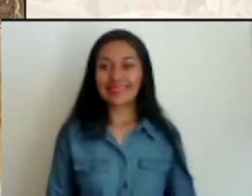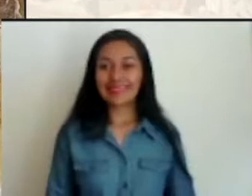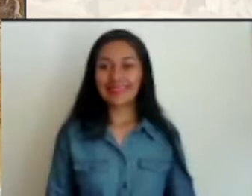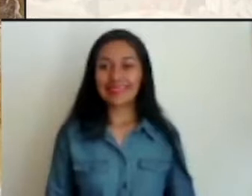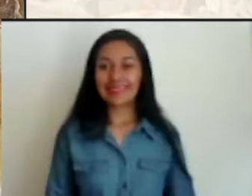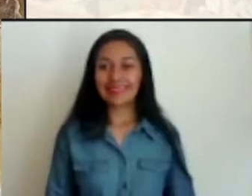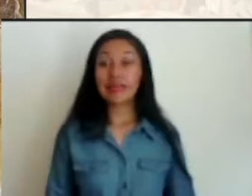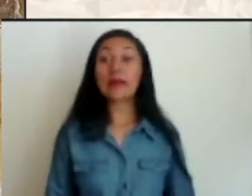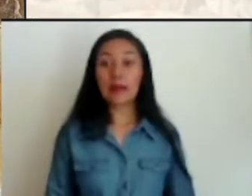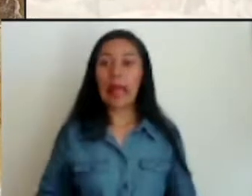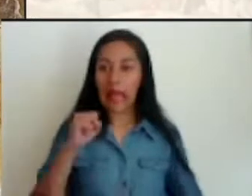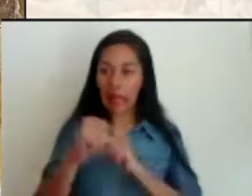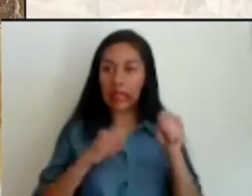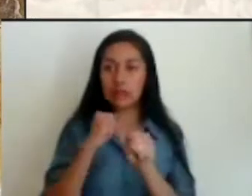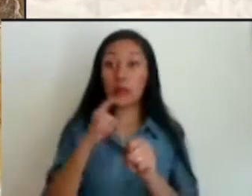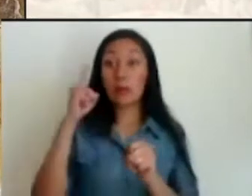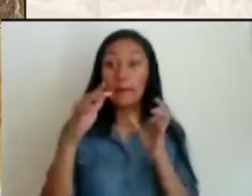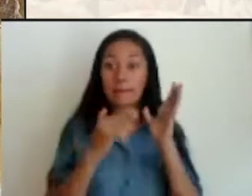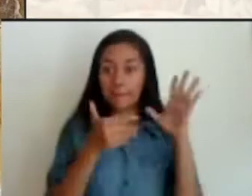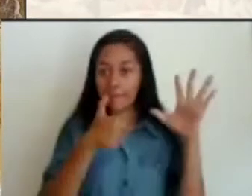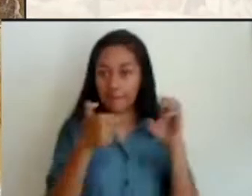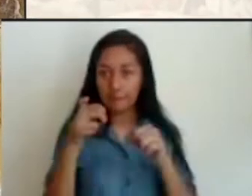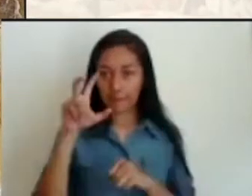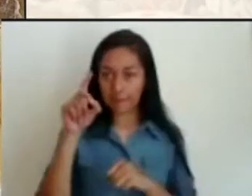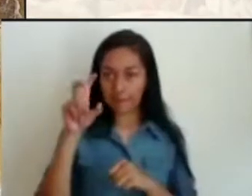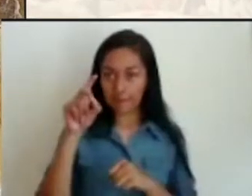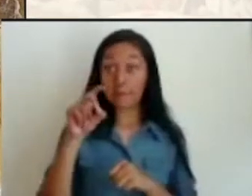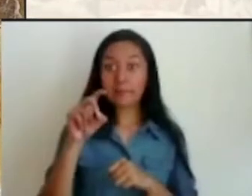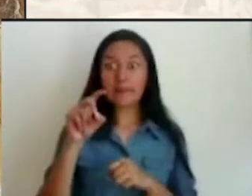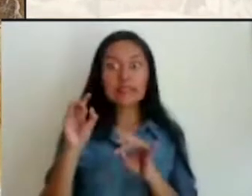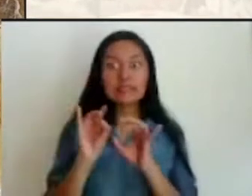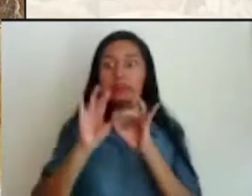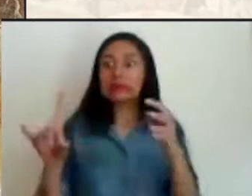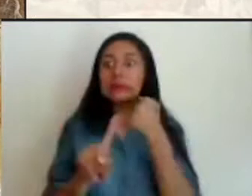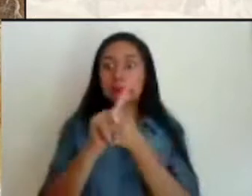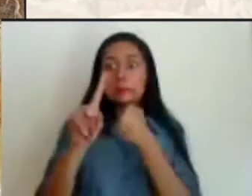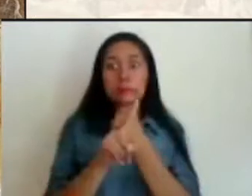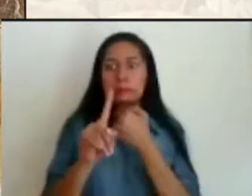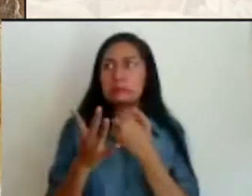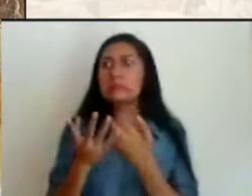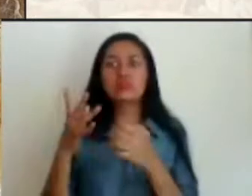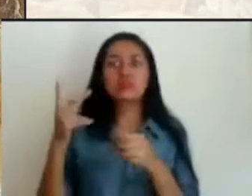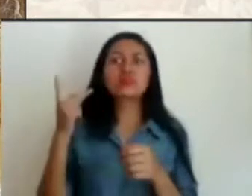En 1630 se da un gran conflicto de tipo político que es la sucesión del